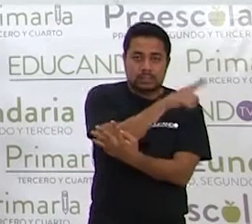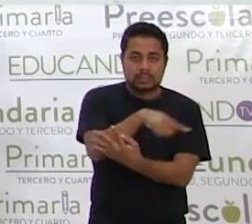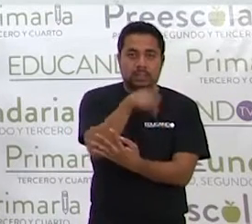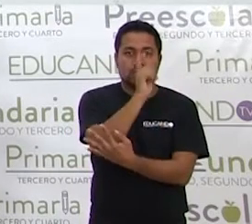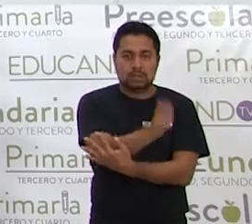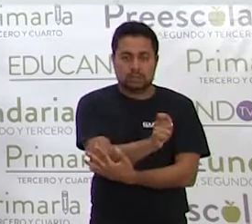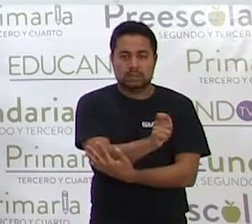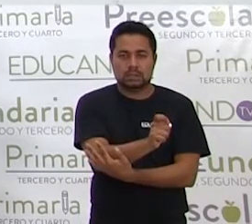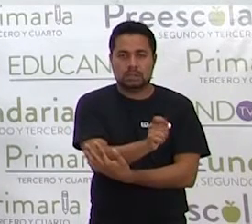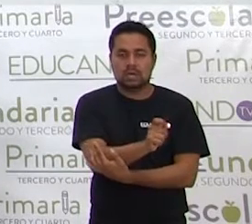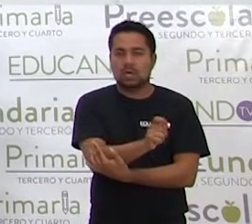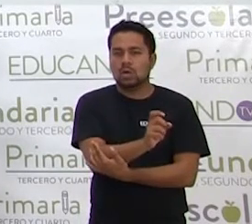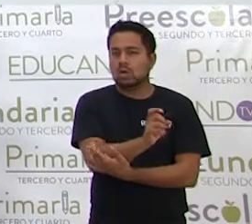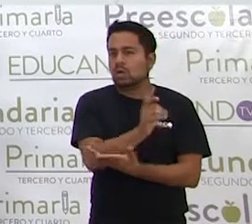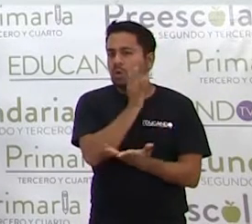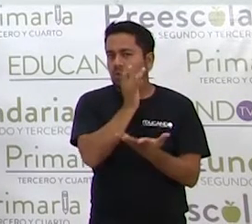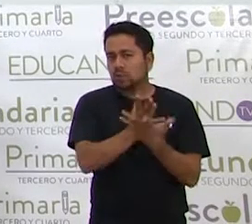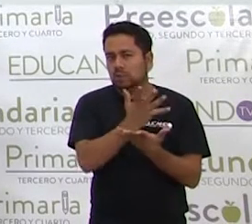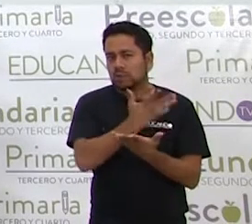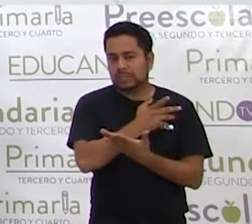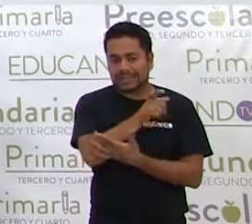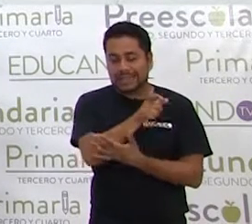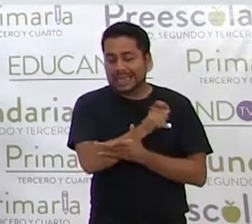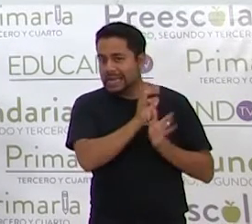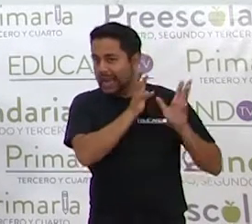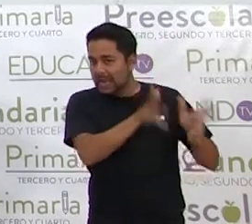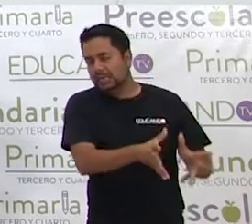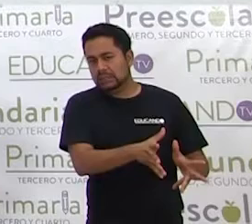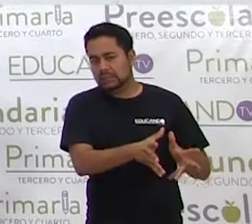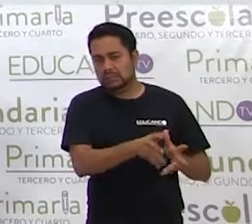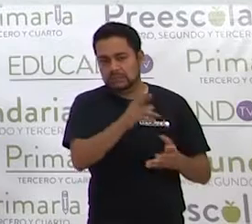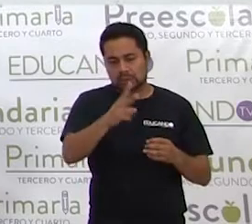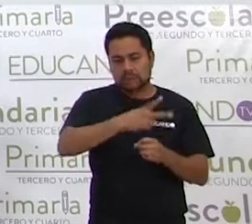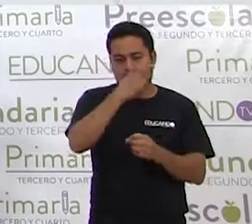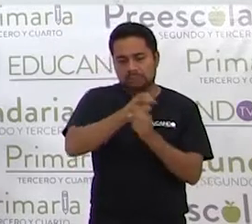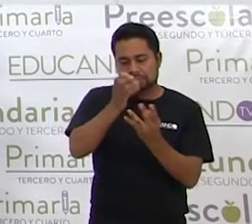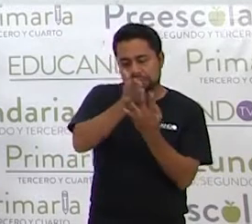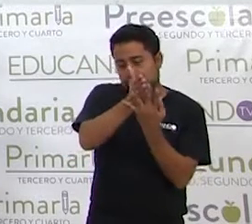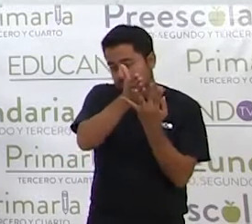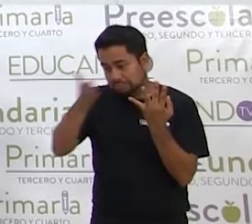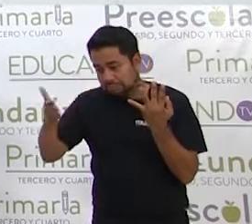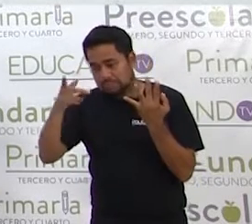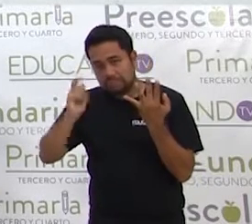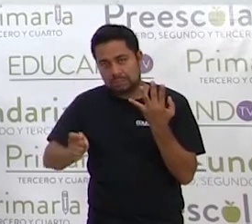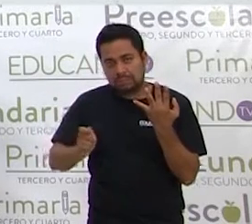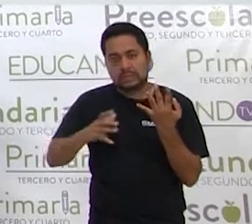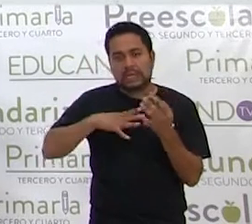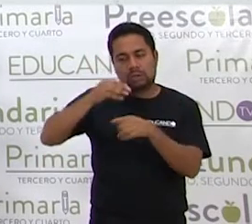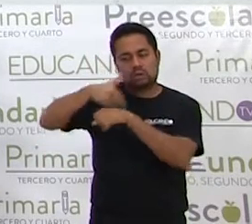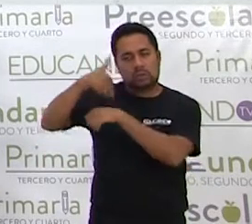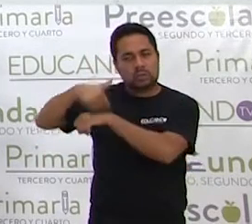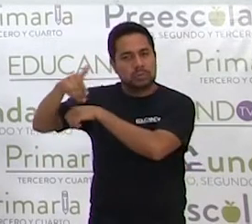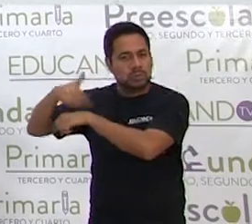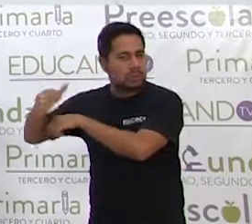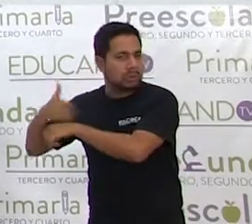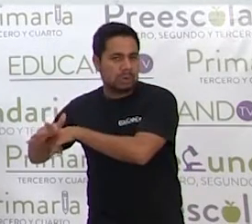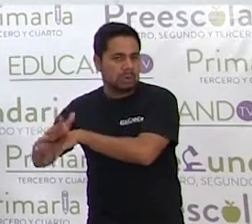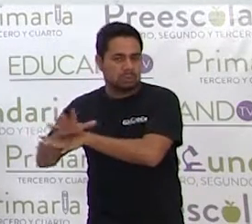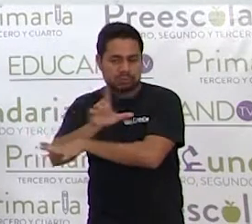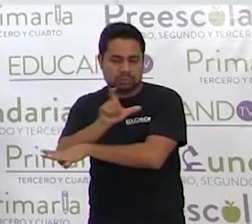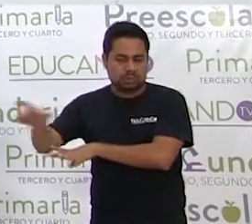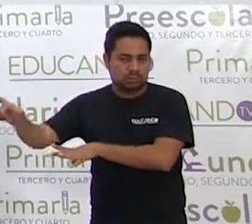dejar si los términos que tienen la variable x y en el segundo miembro vamos a dejar los términos independientes los puros